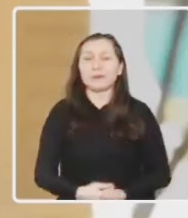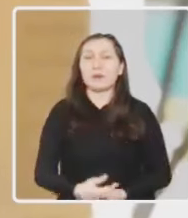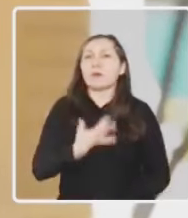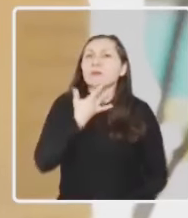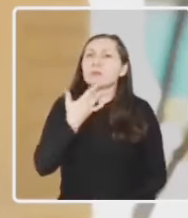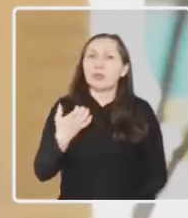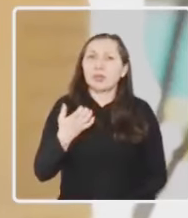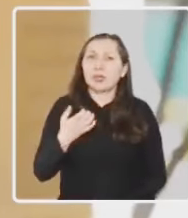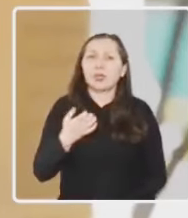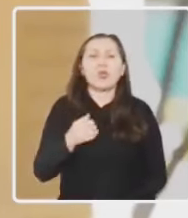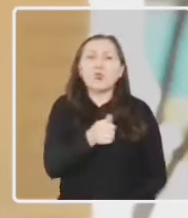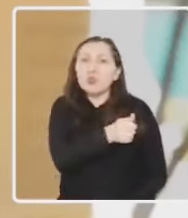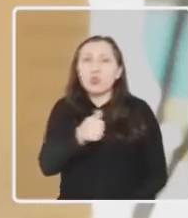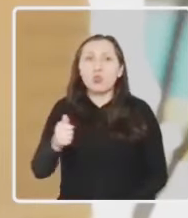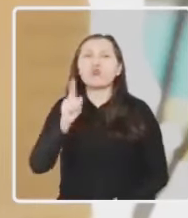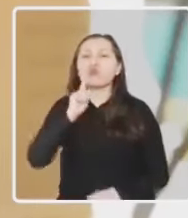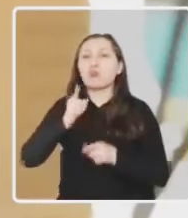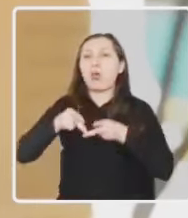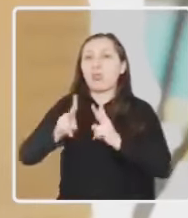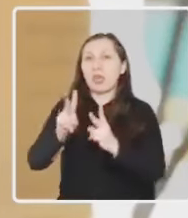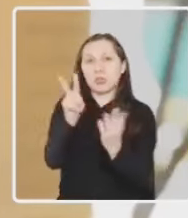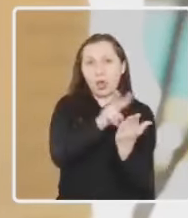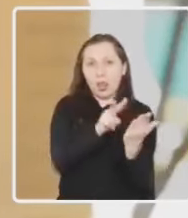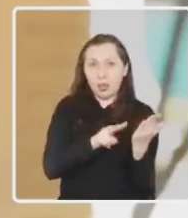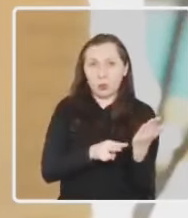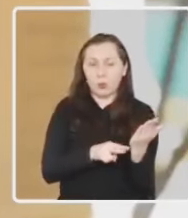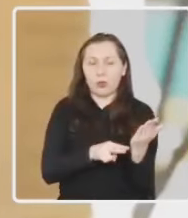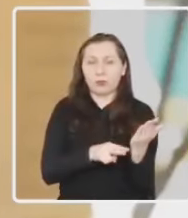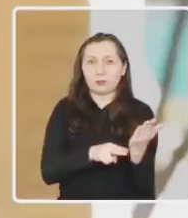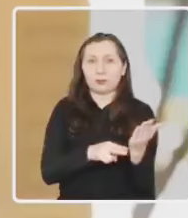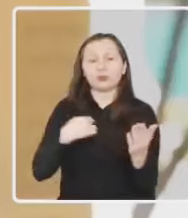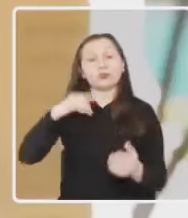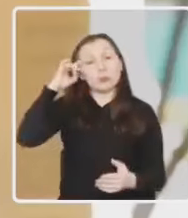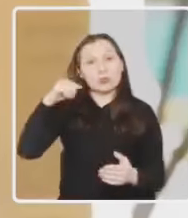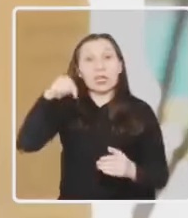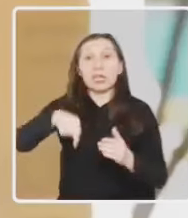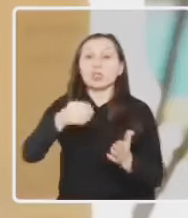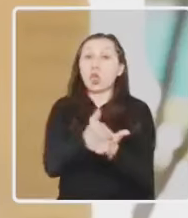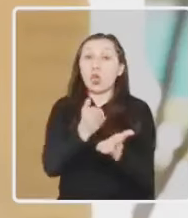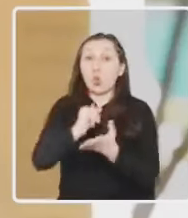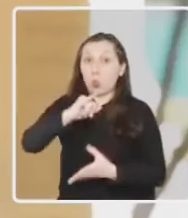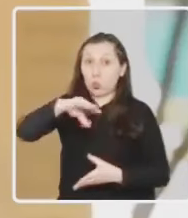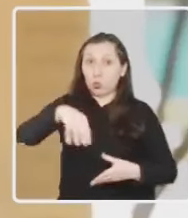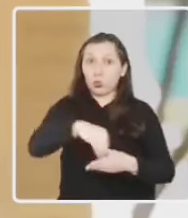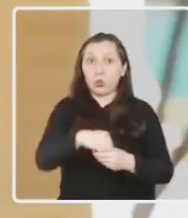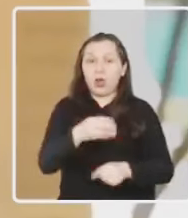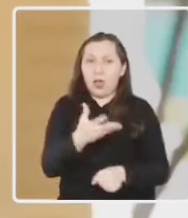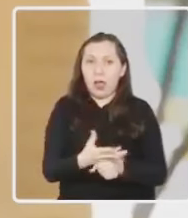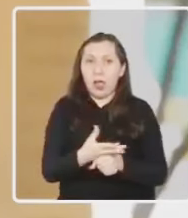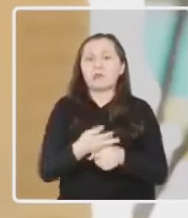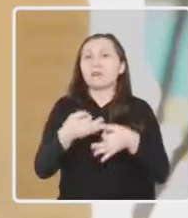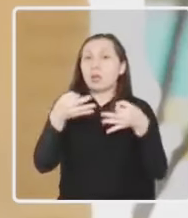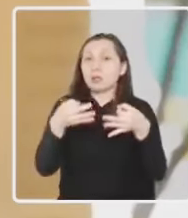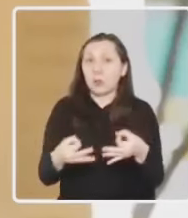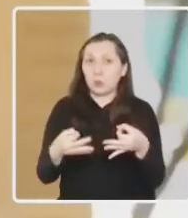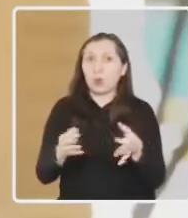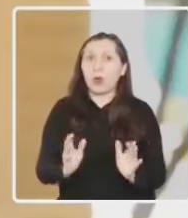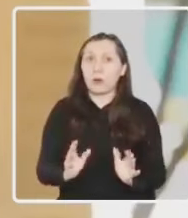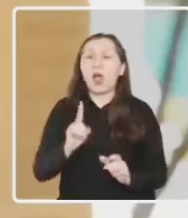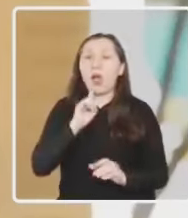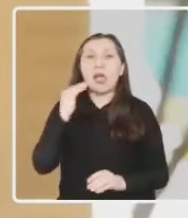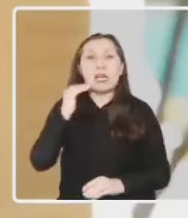Porque todos tienen derecho a la lectura. Y sé que este es un colegio inclusivo, en donde seguramente